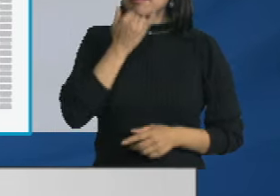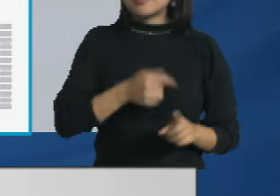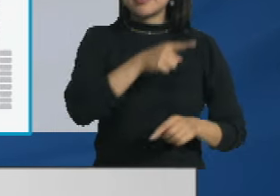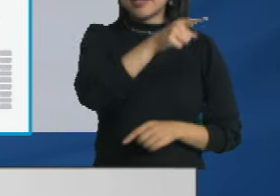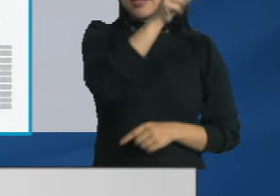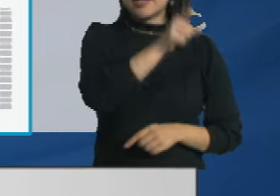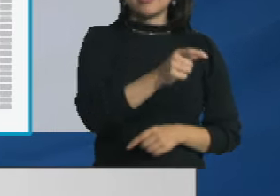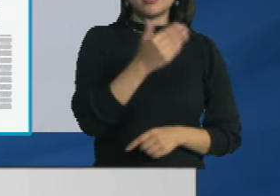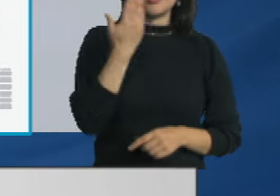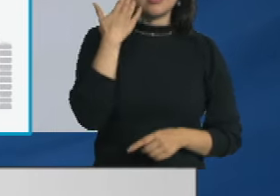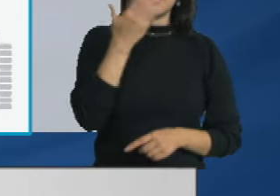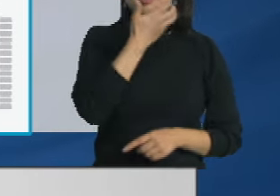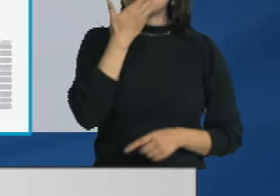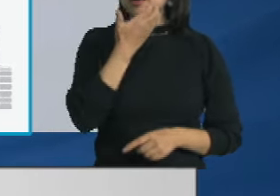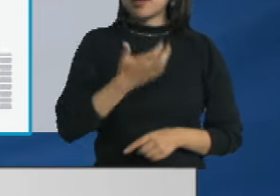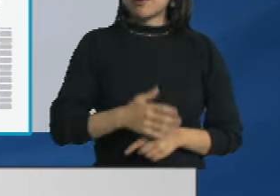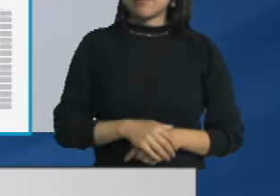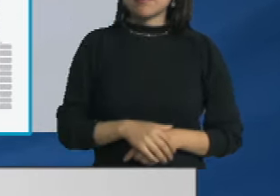Ella la secuestraron.